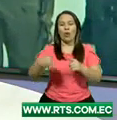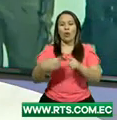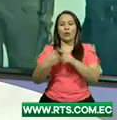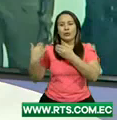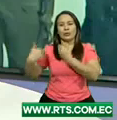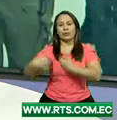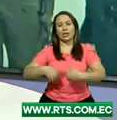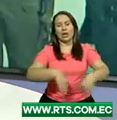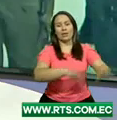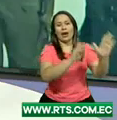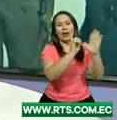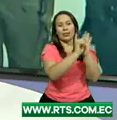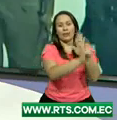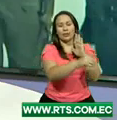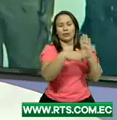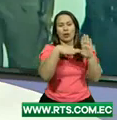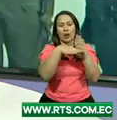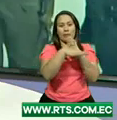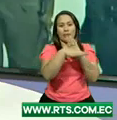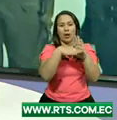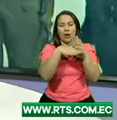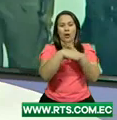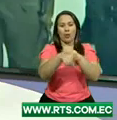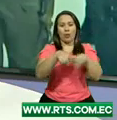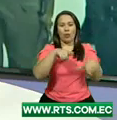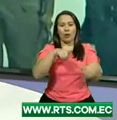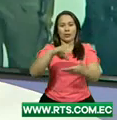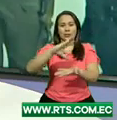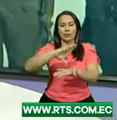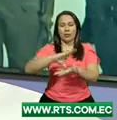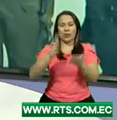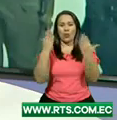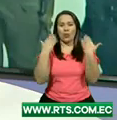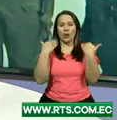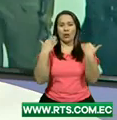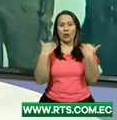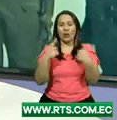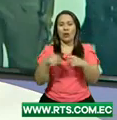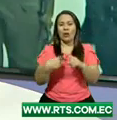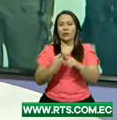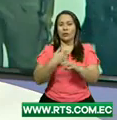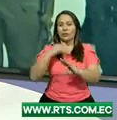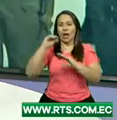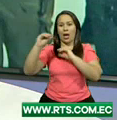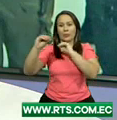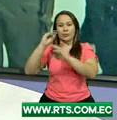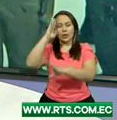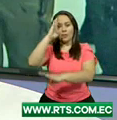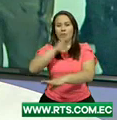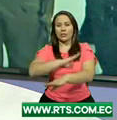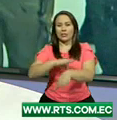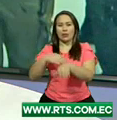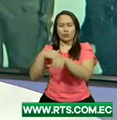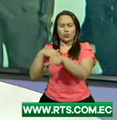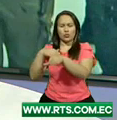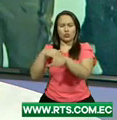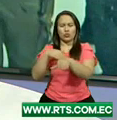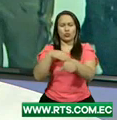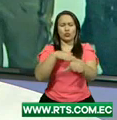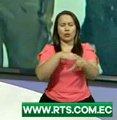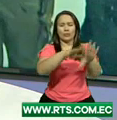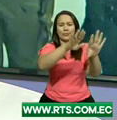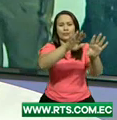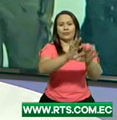en una agencia bancaria ubicada en el centro de guayaquil tras la alerta la policía inició una persecución a los asaltantes